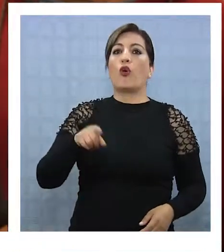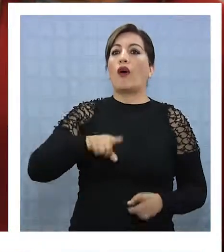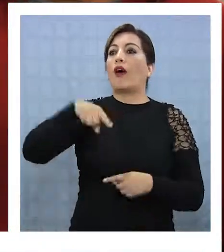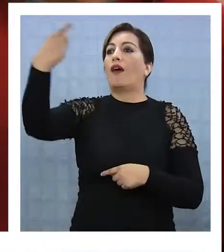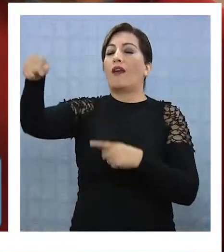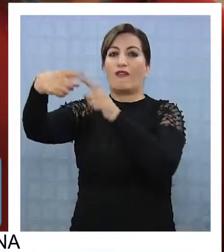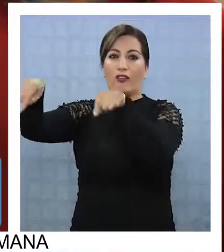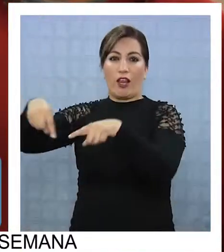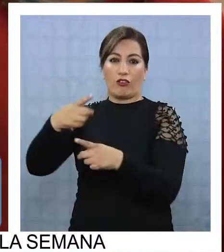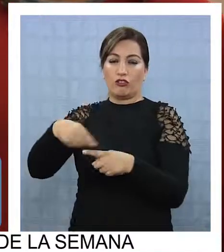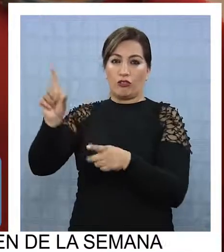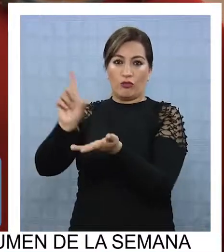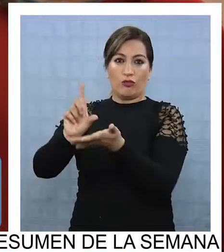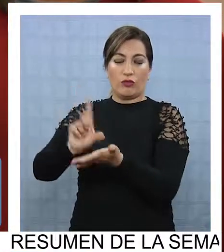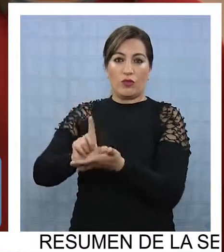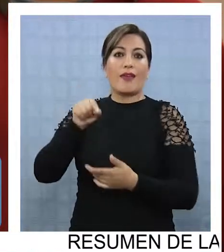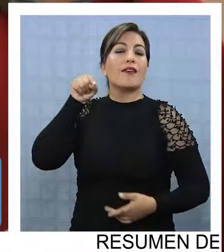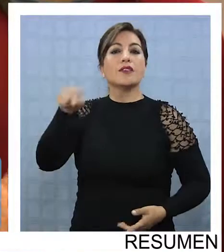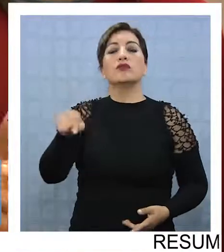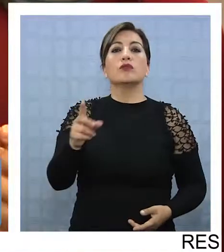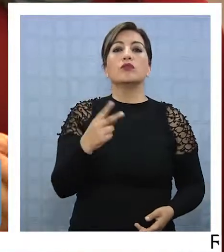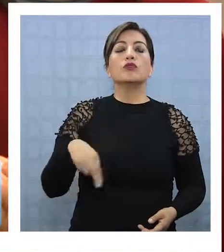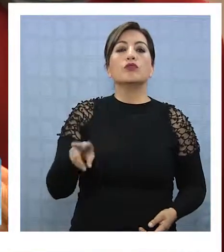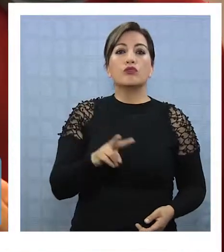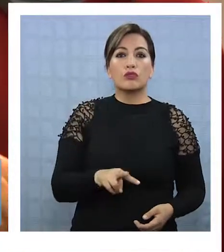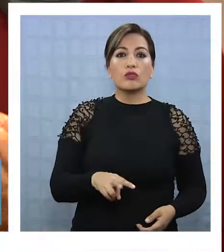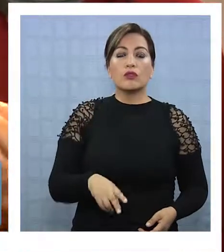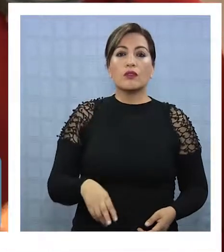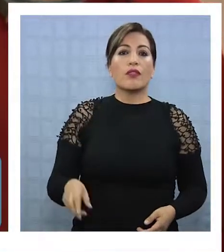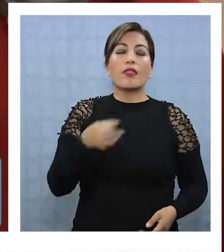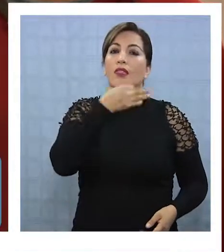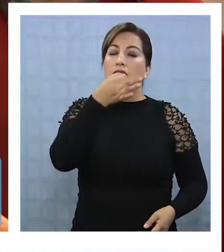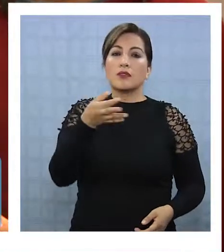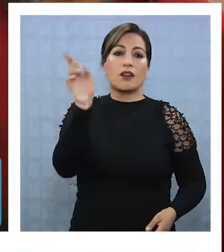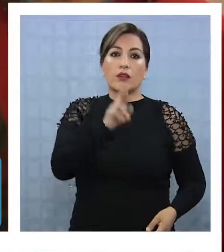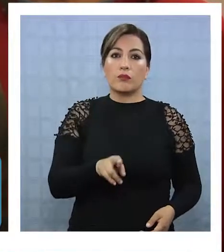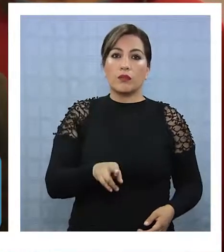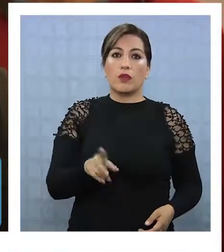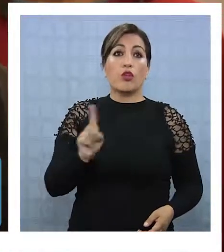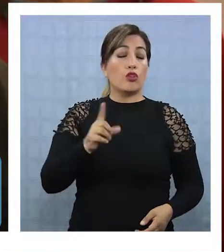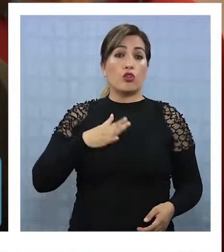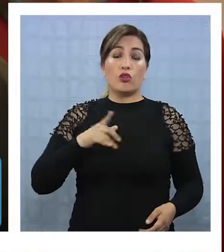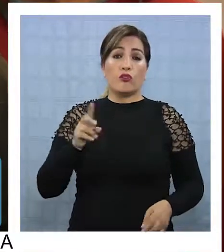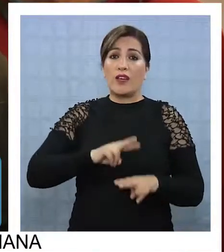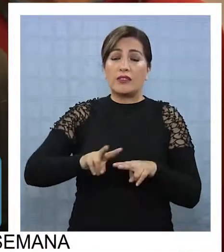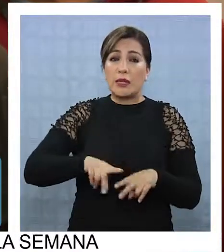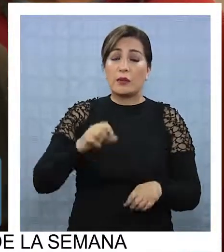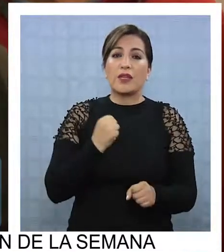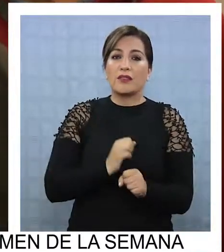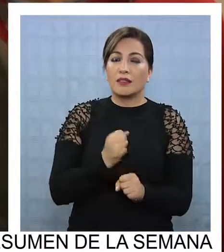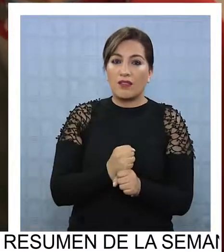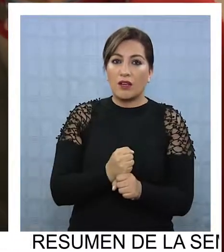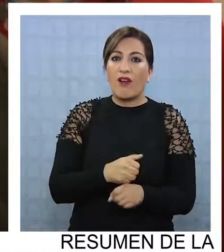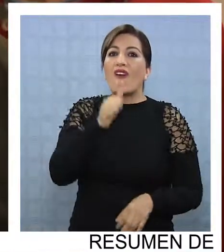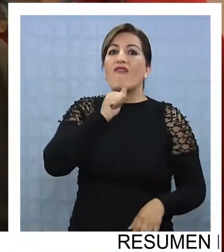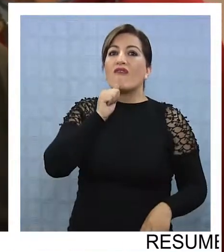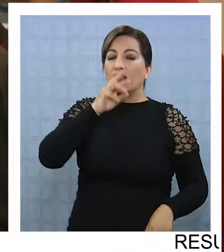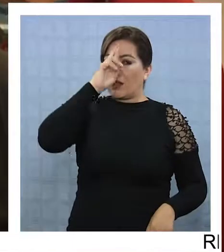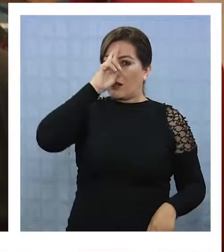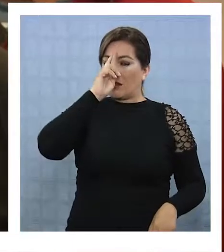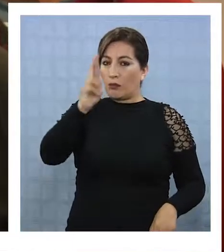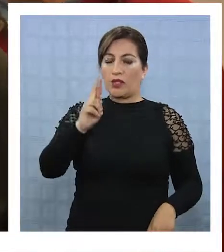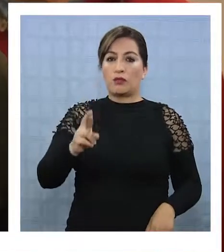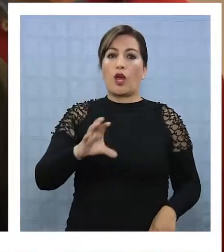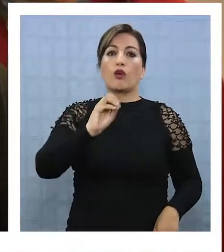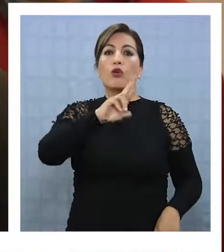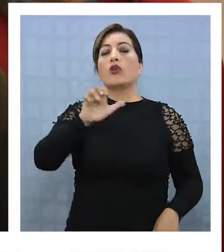para ir a ver visitas fuera de este salón. Entonces, eso es lo que hay que remarcar acá. Acá nadie no quiso hacer la pega. Acá solamente se le faltó el